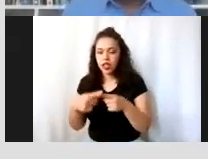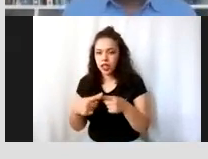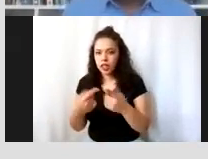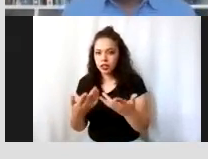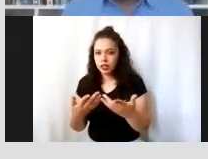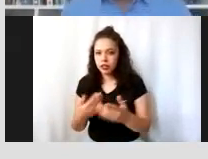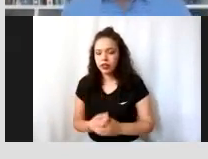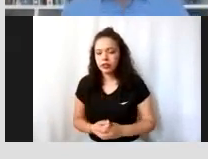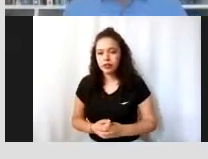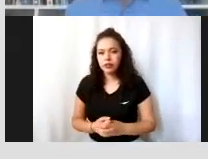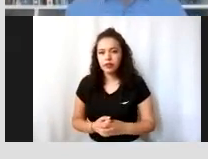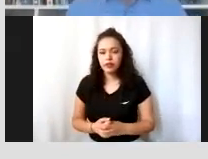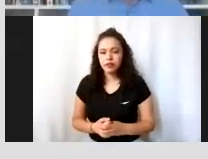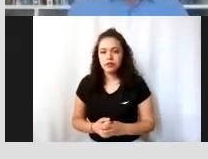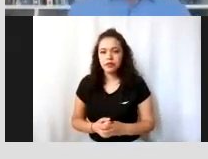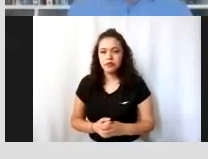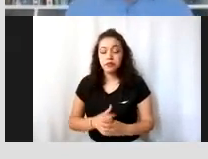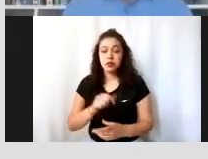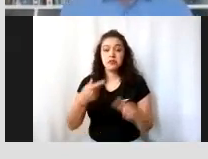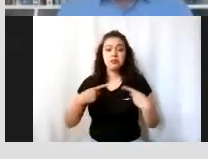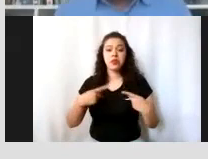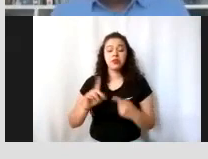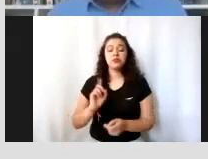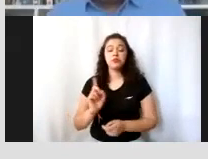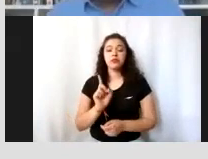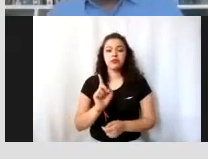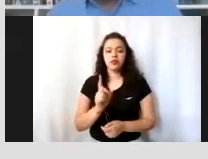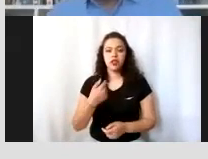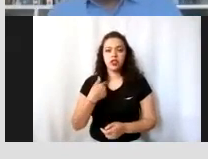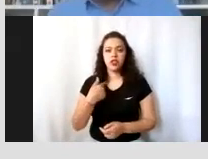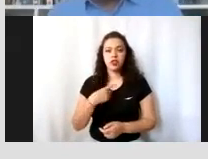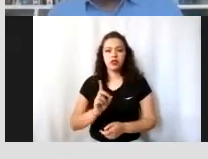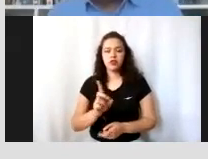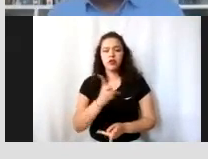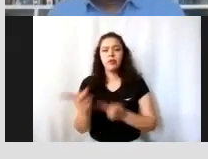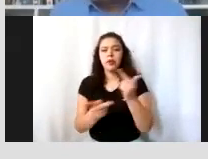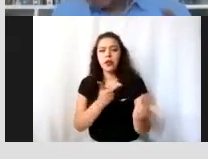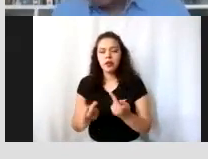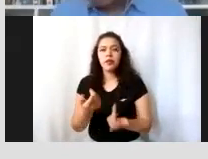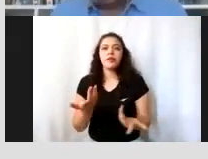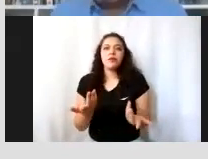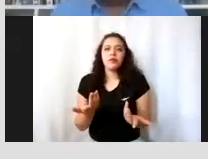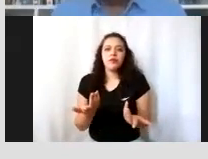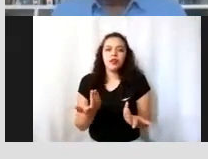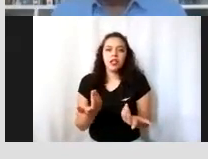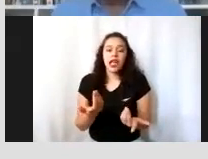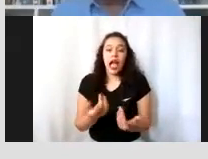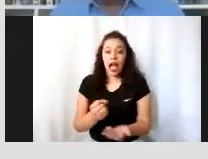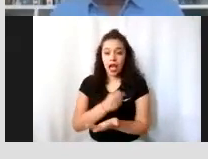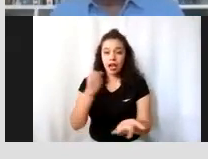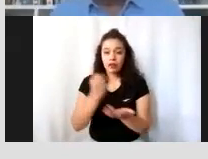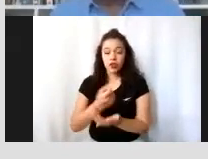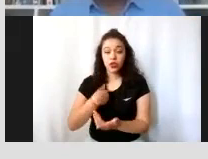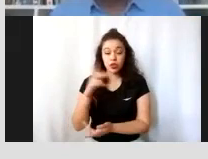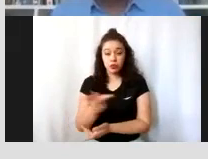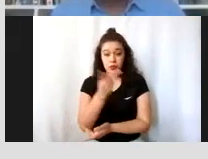comentario, porque puede llegar cualquier persona. Y si llego yo y hago alguna pregunta, no necesariamente porque yo llegué y